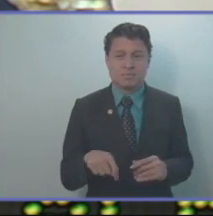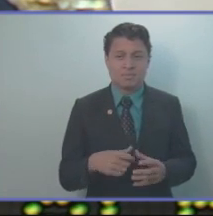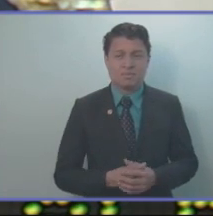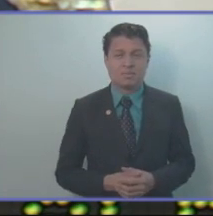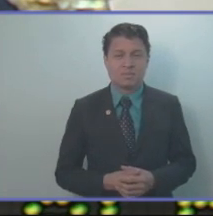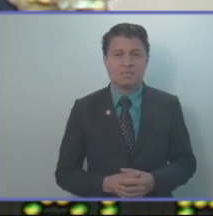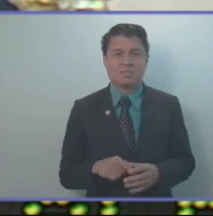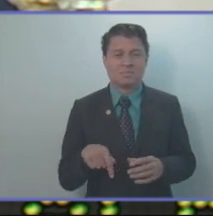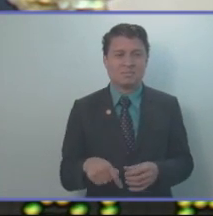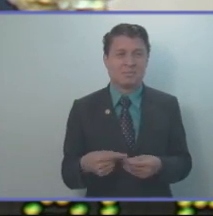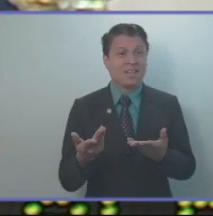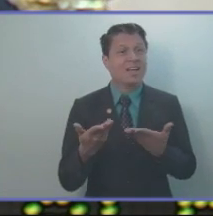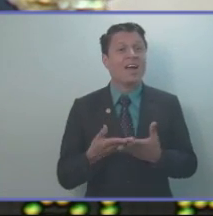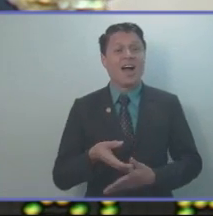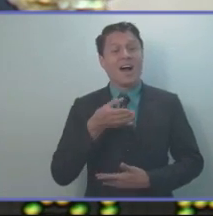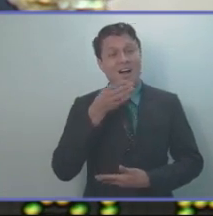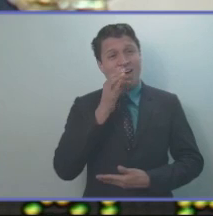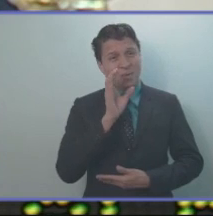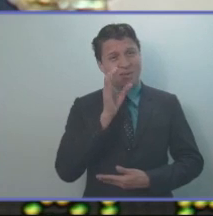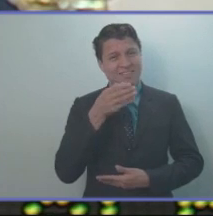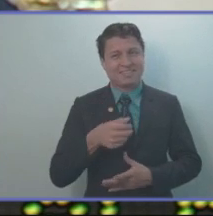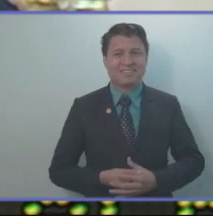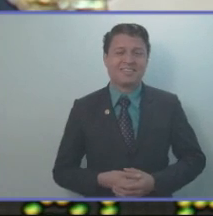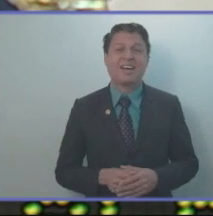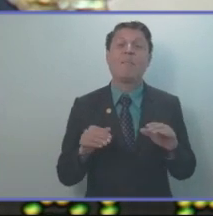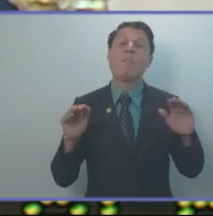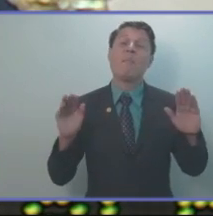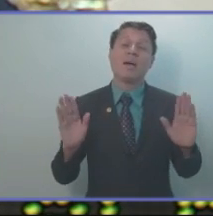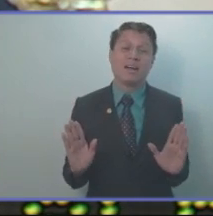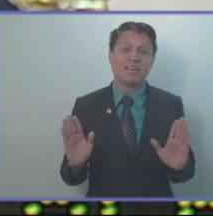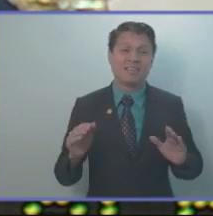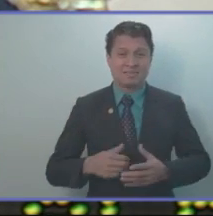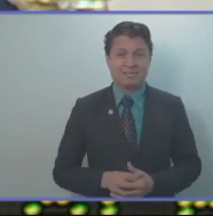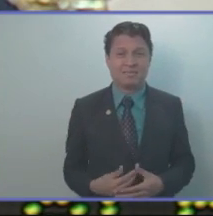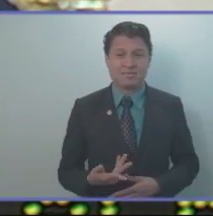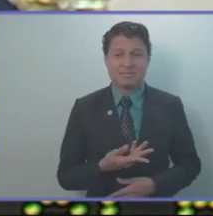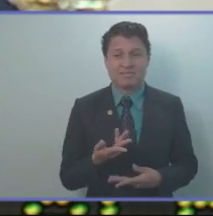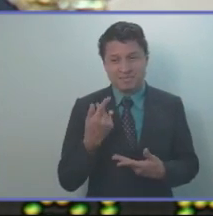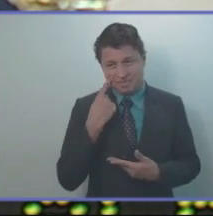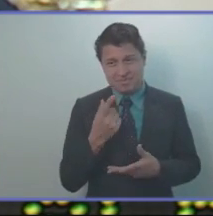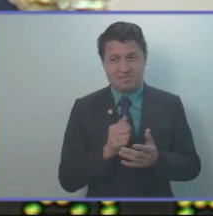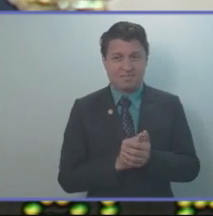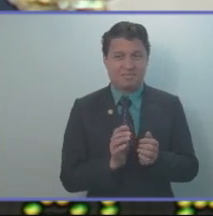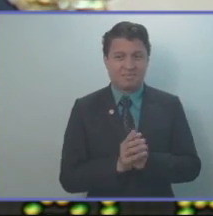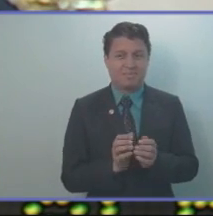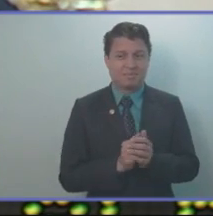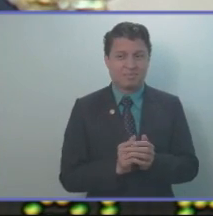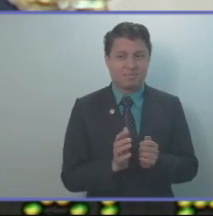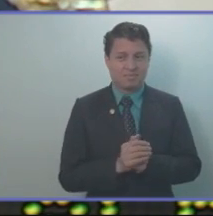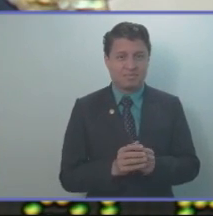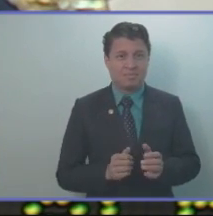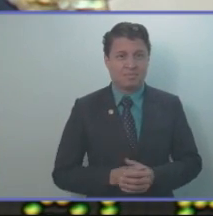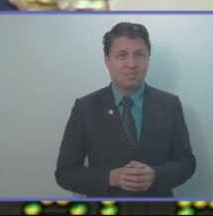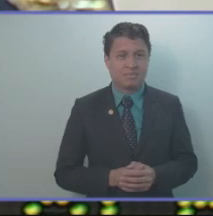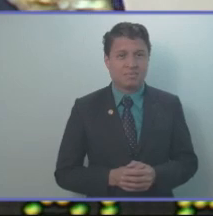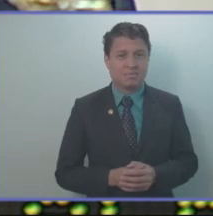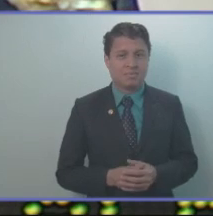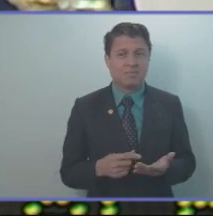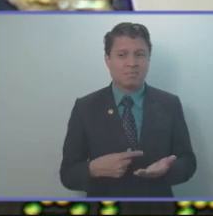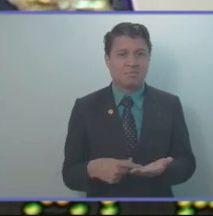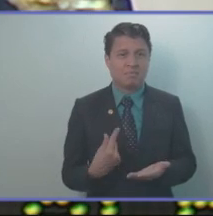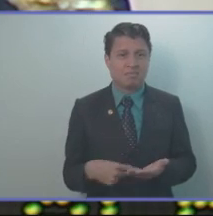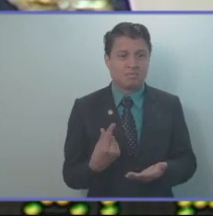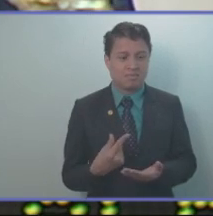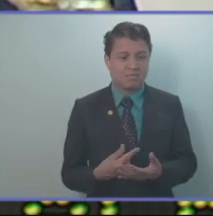esta abundancia de agua que cae simplemente nos genera problemas. Y hemos escuchado muchas veces cómo